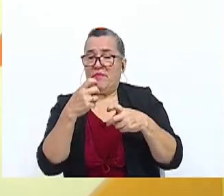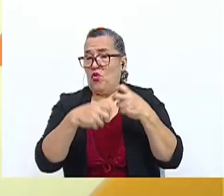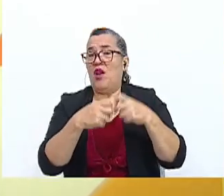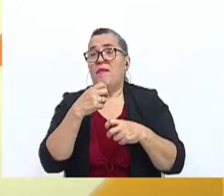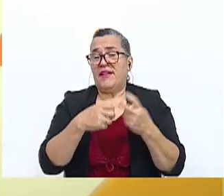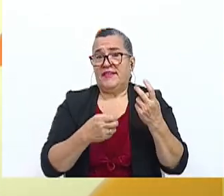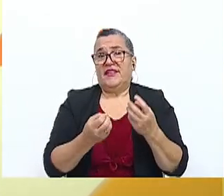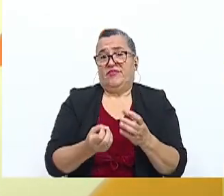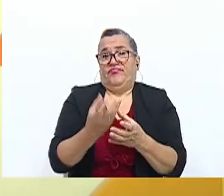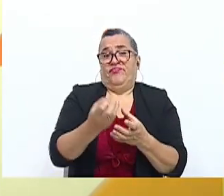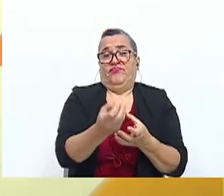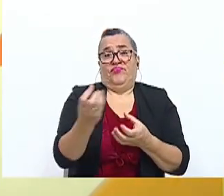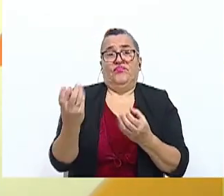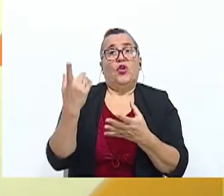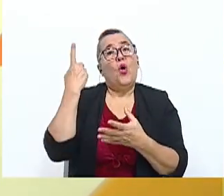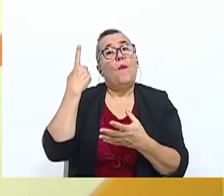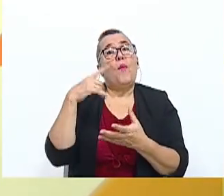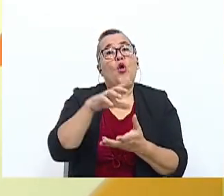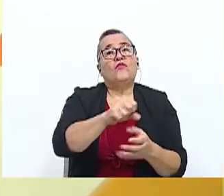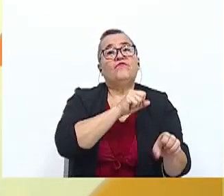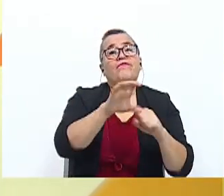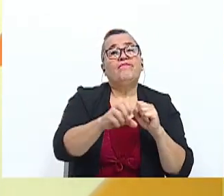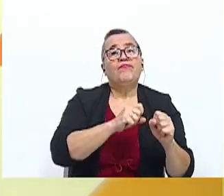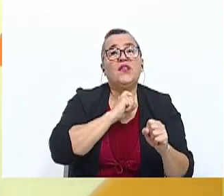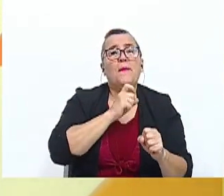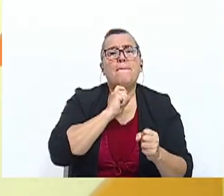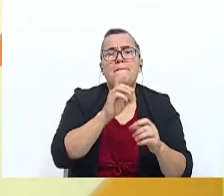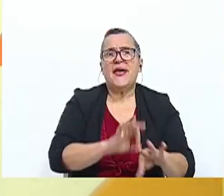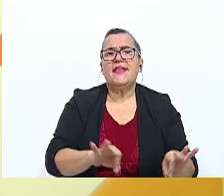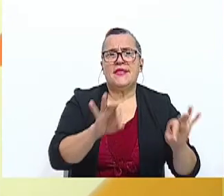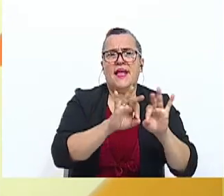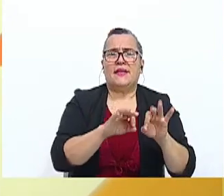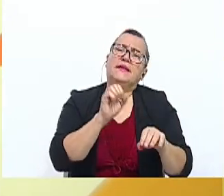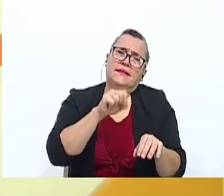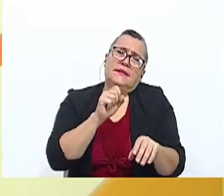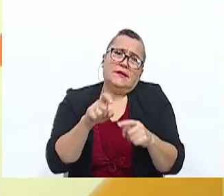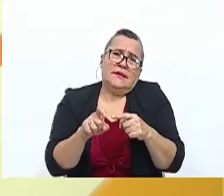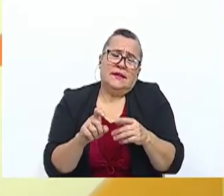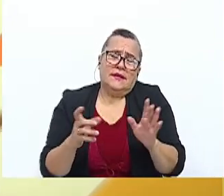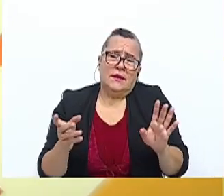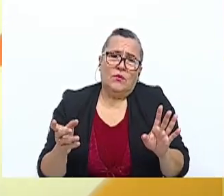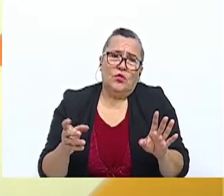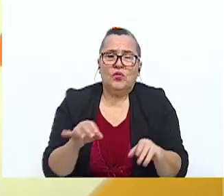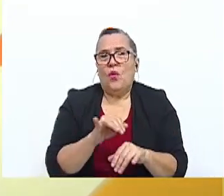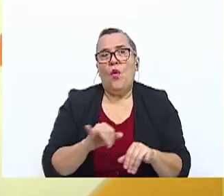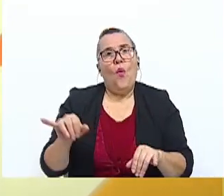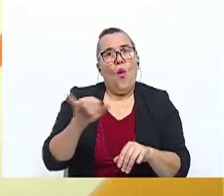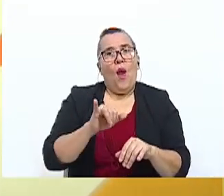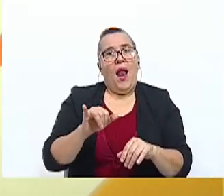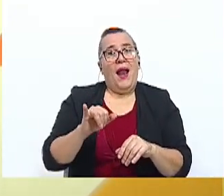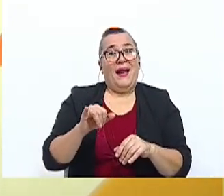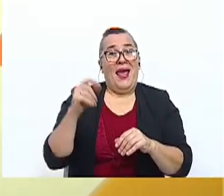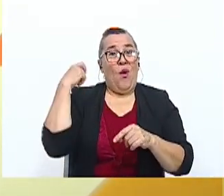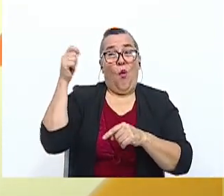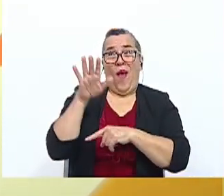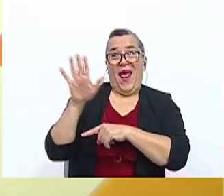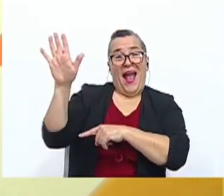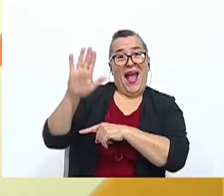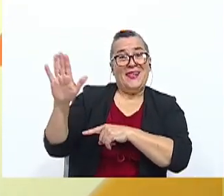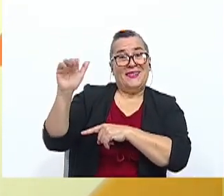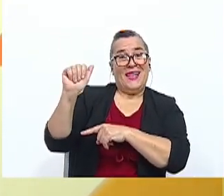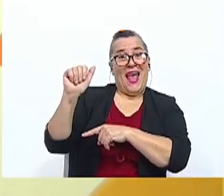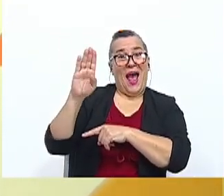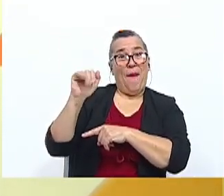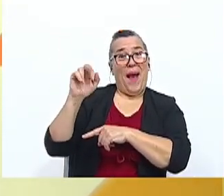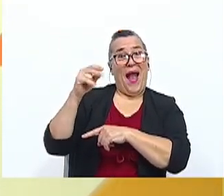se dan por extraer estos metales tan importantes, que sí los requerimos, al igual que en Avangares. En los últimos